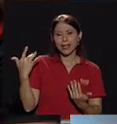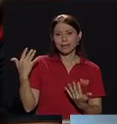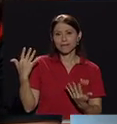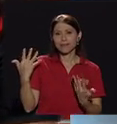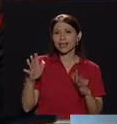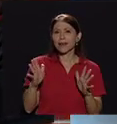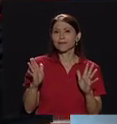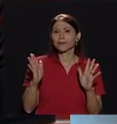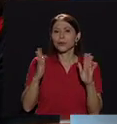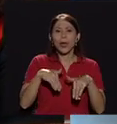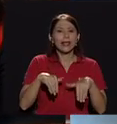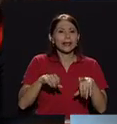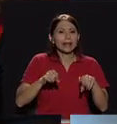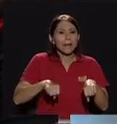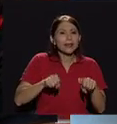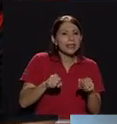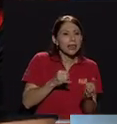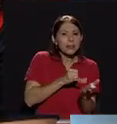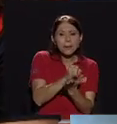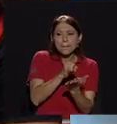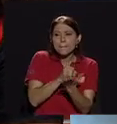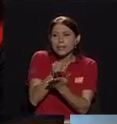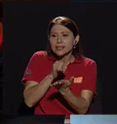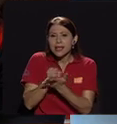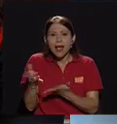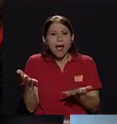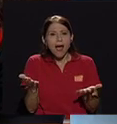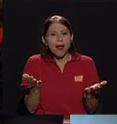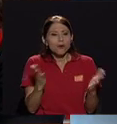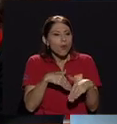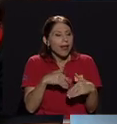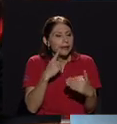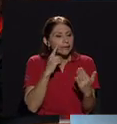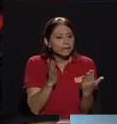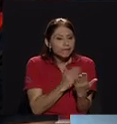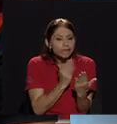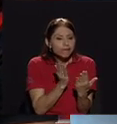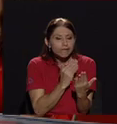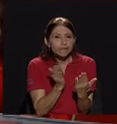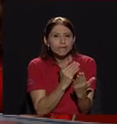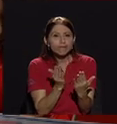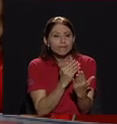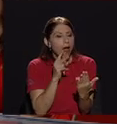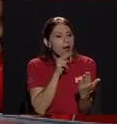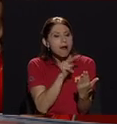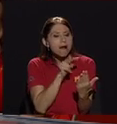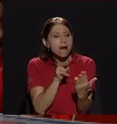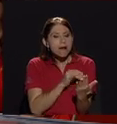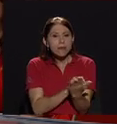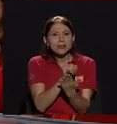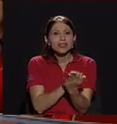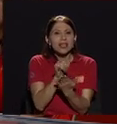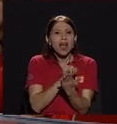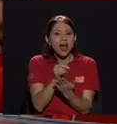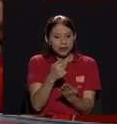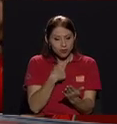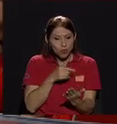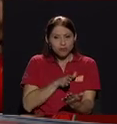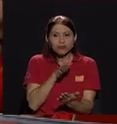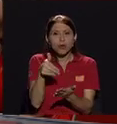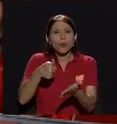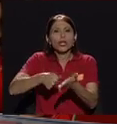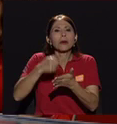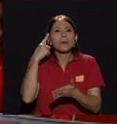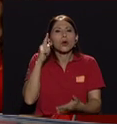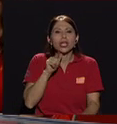esta capacidad de investigar, de leer, de indagar, ¿verdad?, por quién voy a votar.